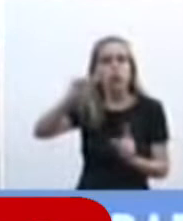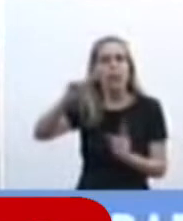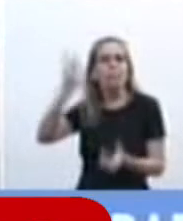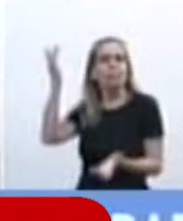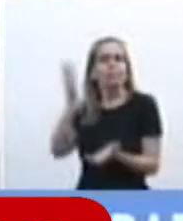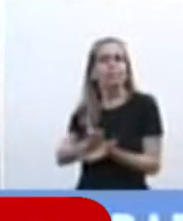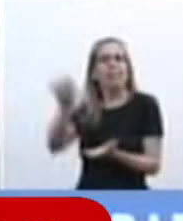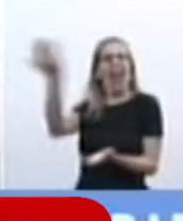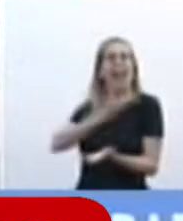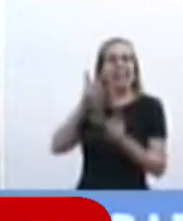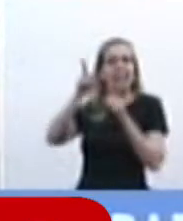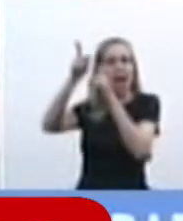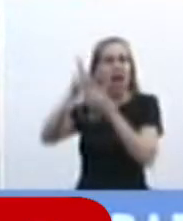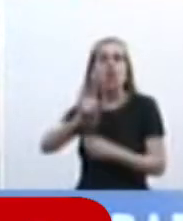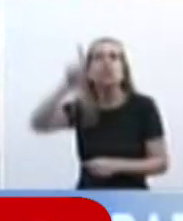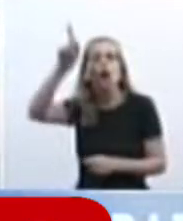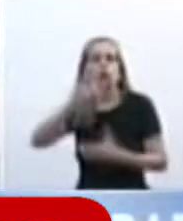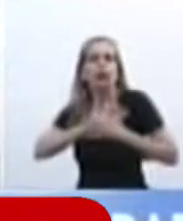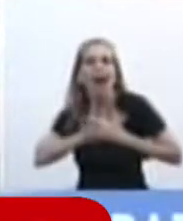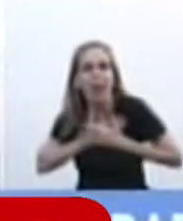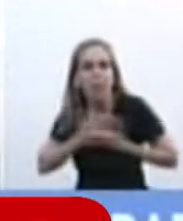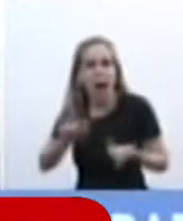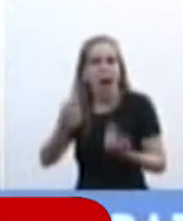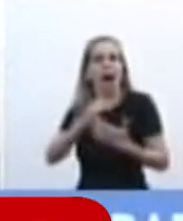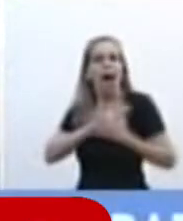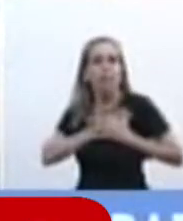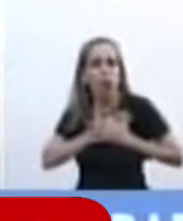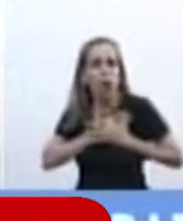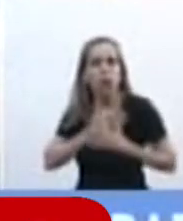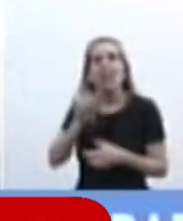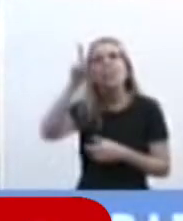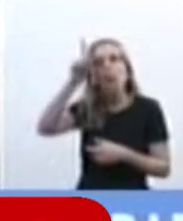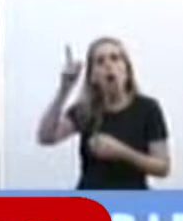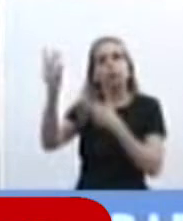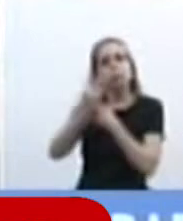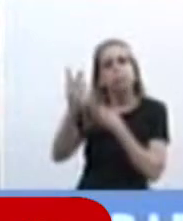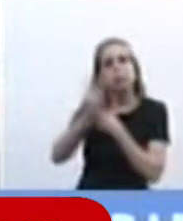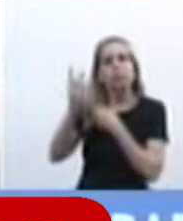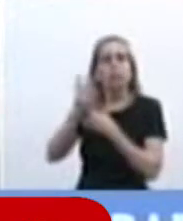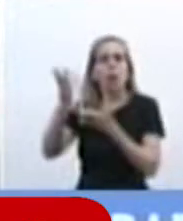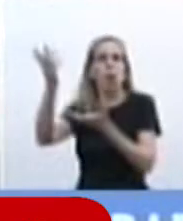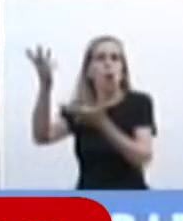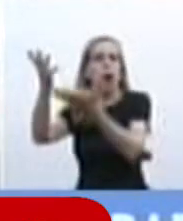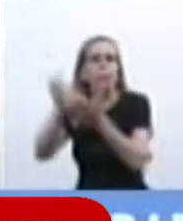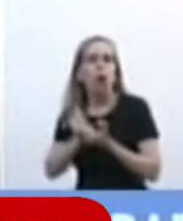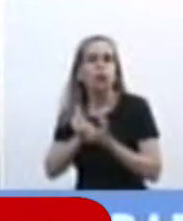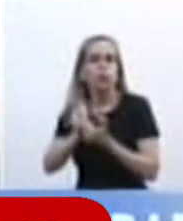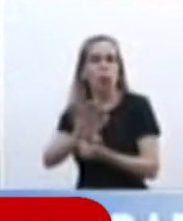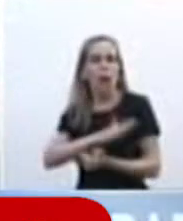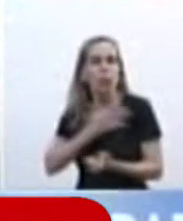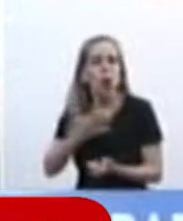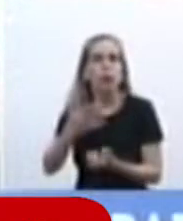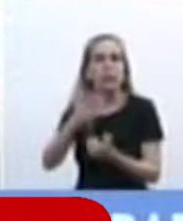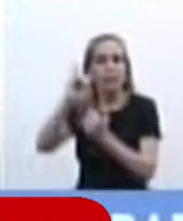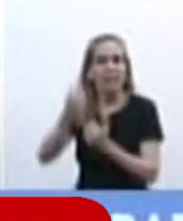un Dios que ama. Es un Dios que es amor, que es compasión, que es